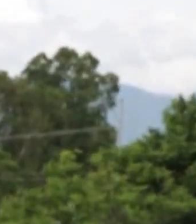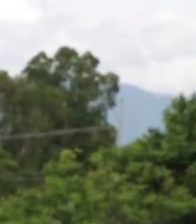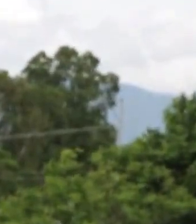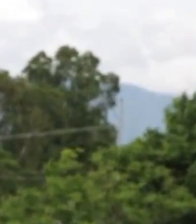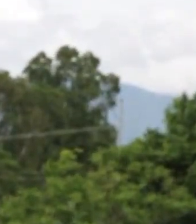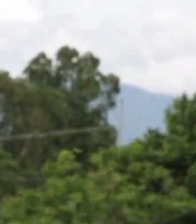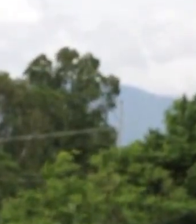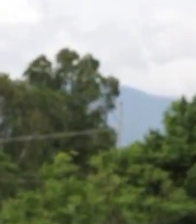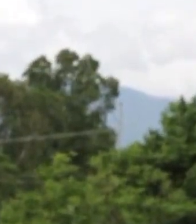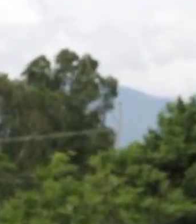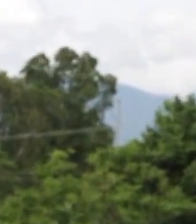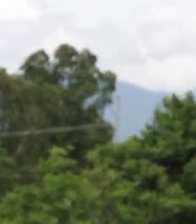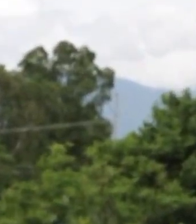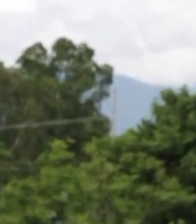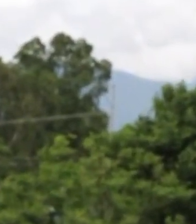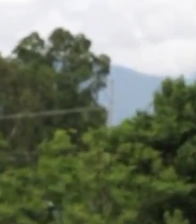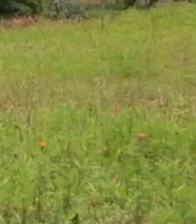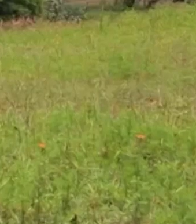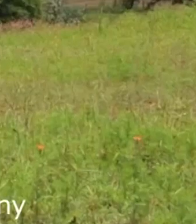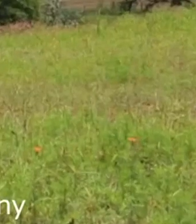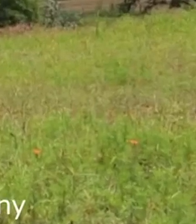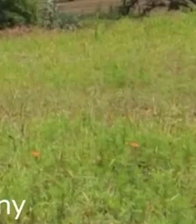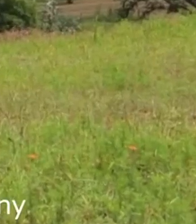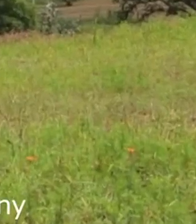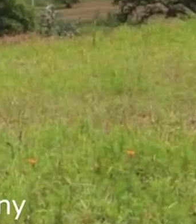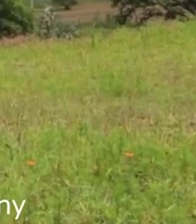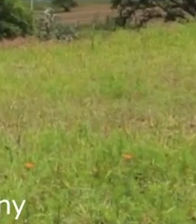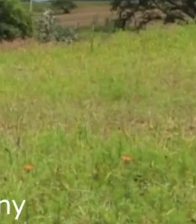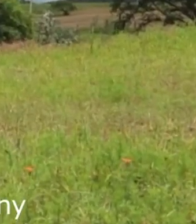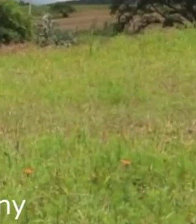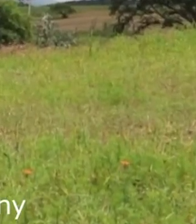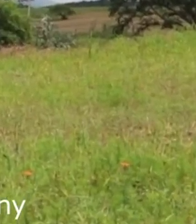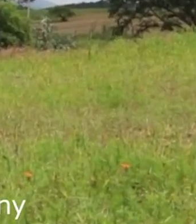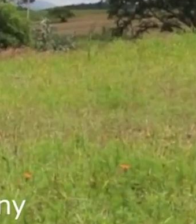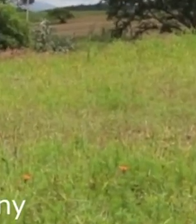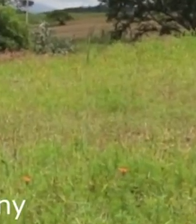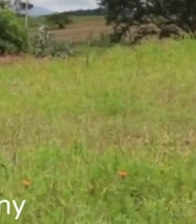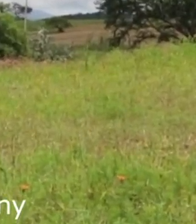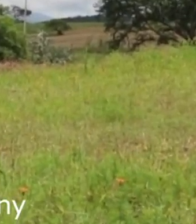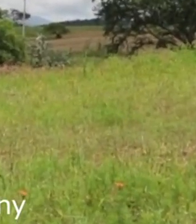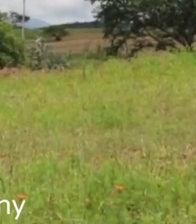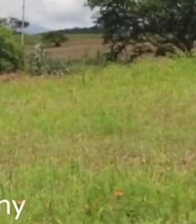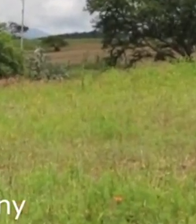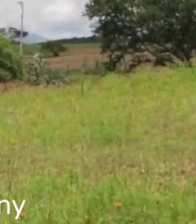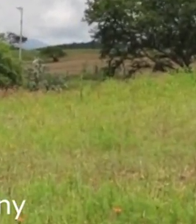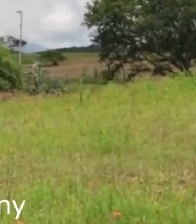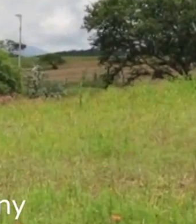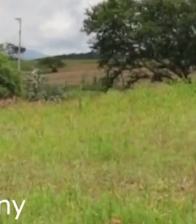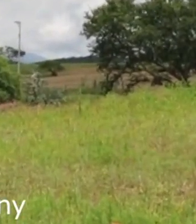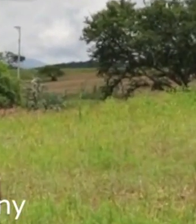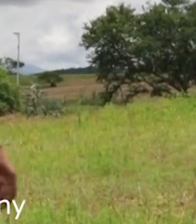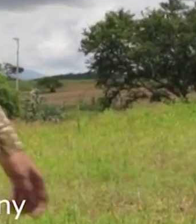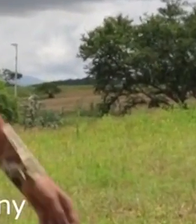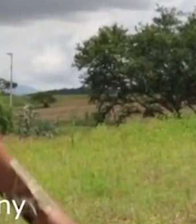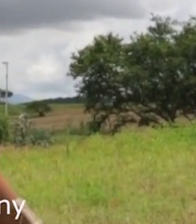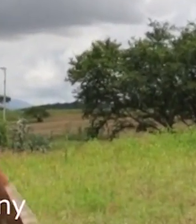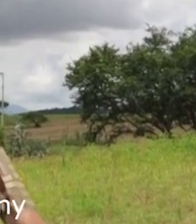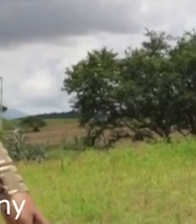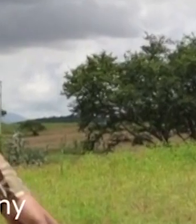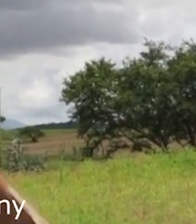peleando por la tierra y por la luz, alimento, agua y camino para